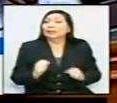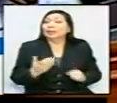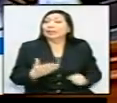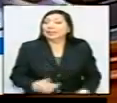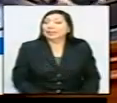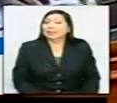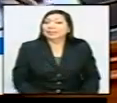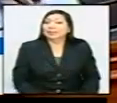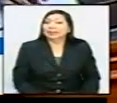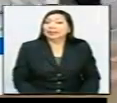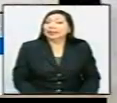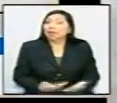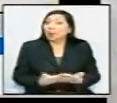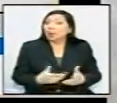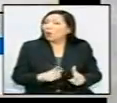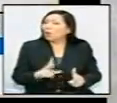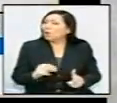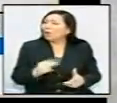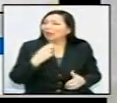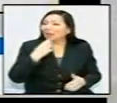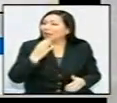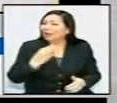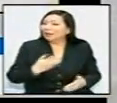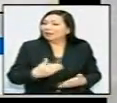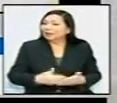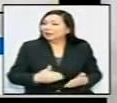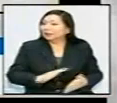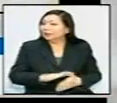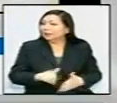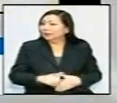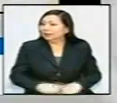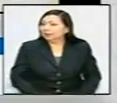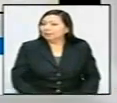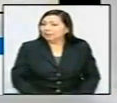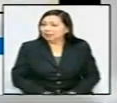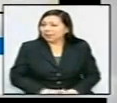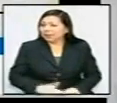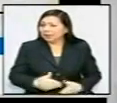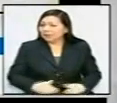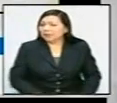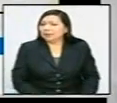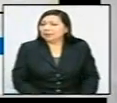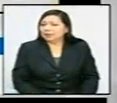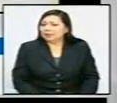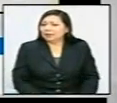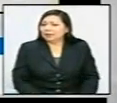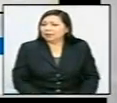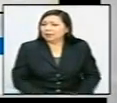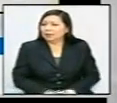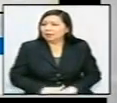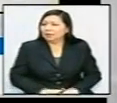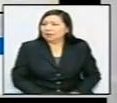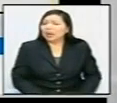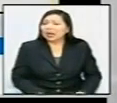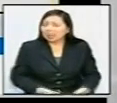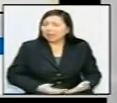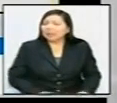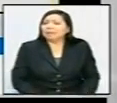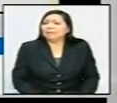existente de un inmueble no acredita bajo ningún supuesto la condición de